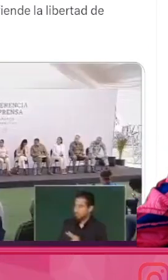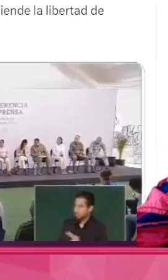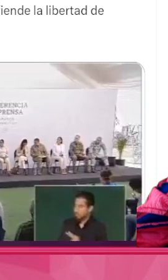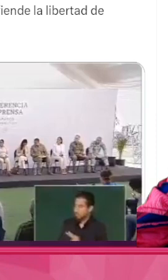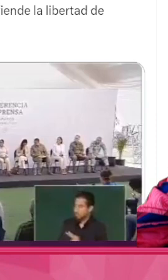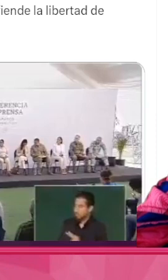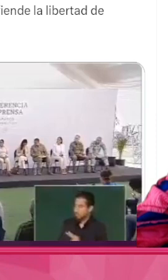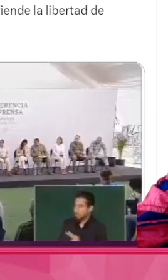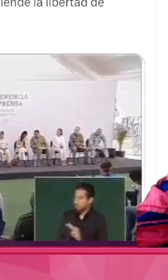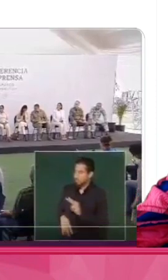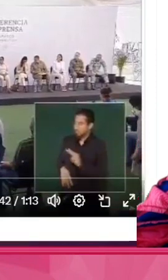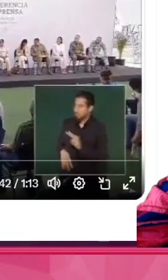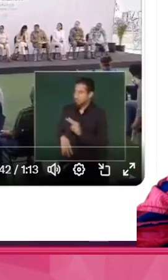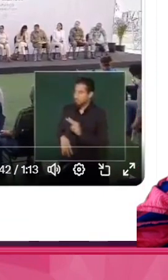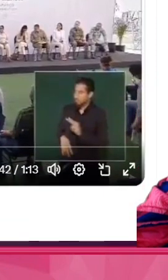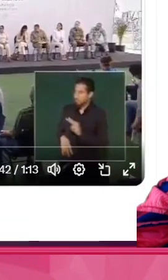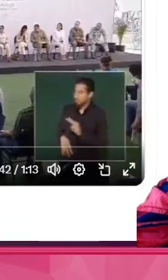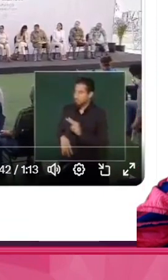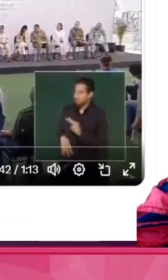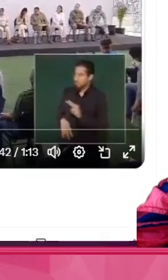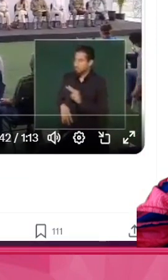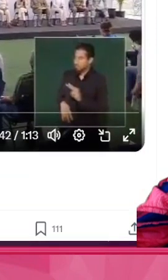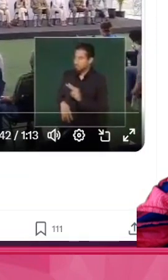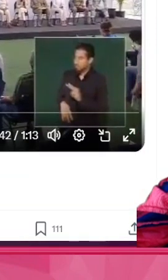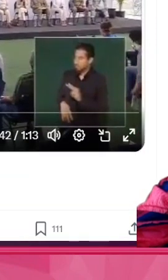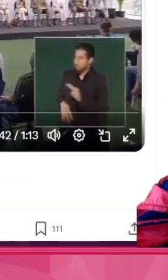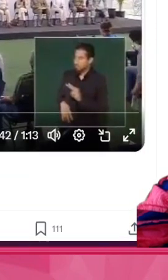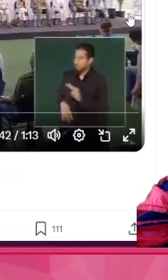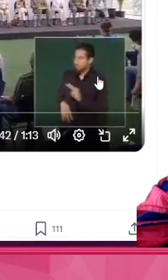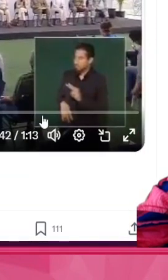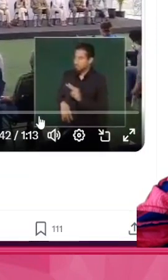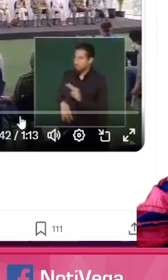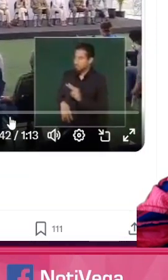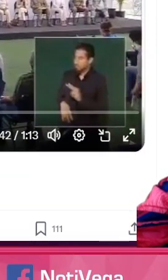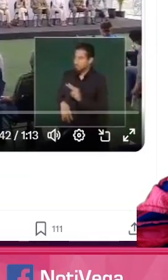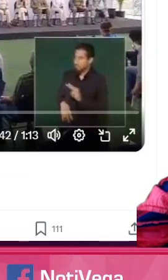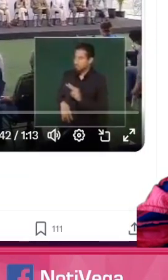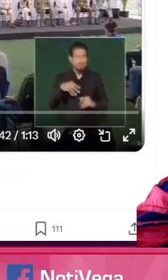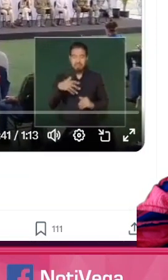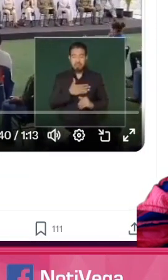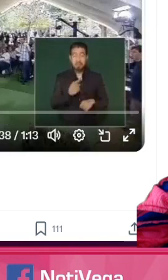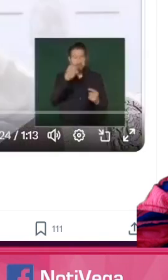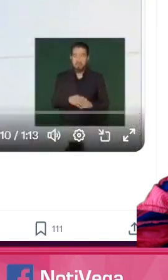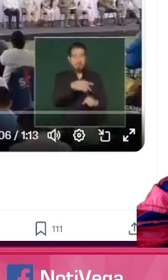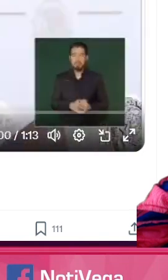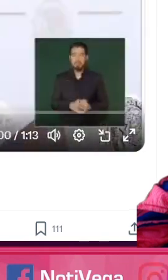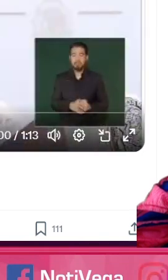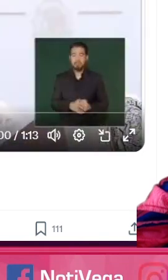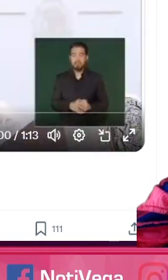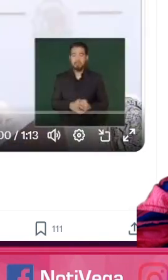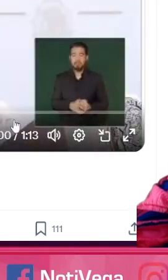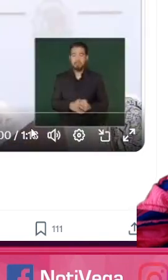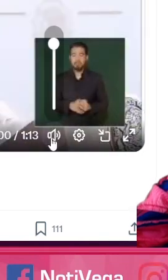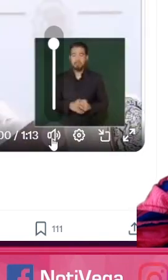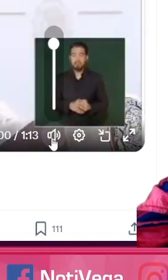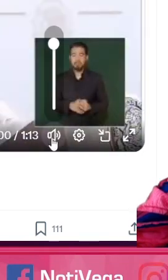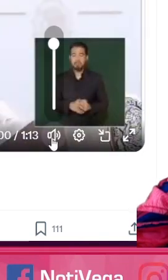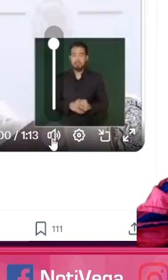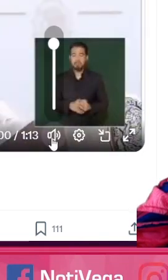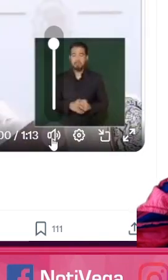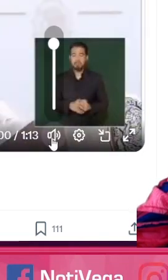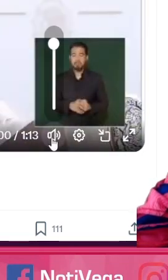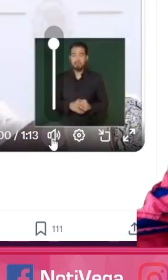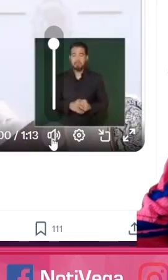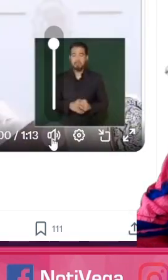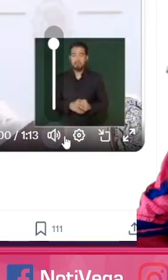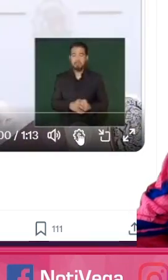pues es así como empezamos bravos, pues el presidente sale a darle con todo a Ciro Gómez Leiva y Ciro no